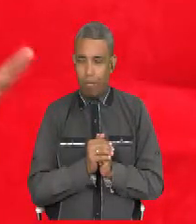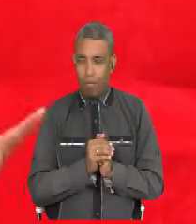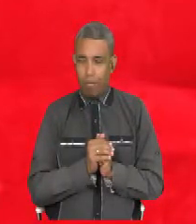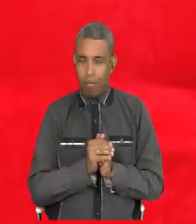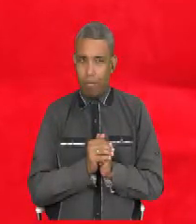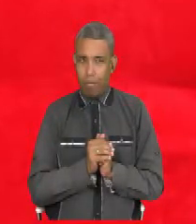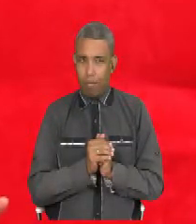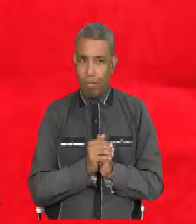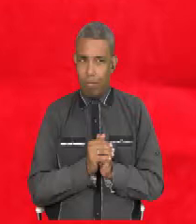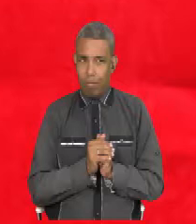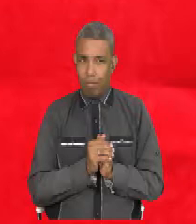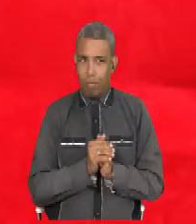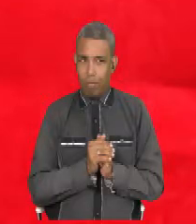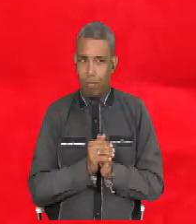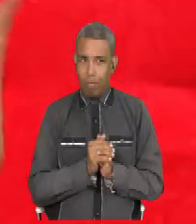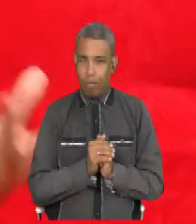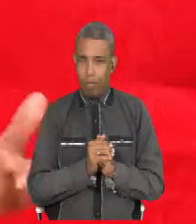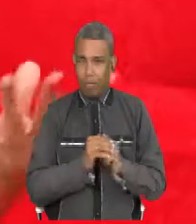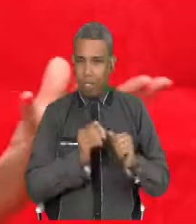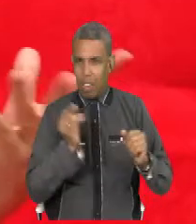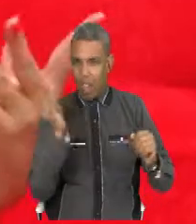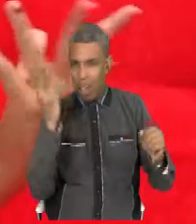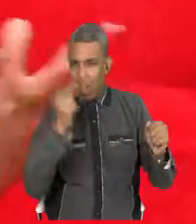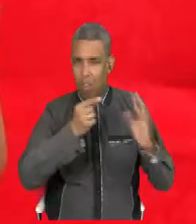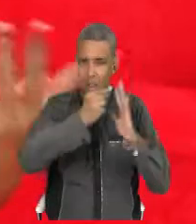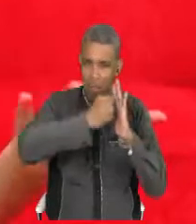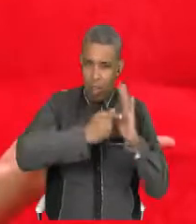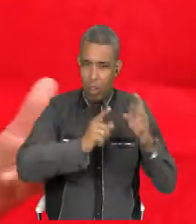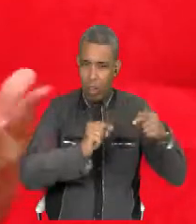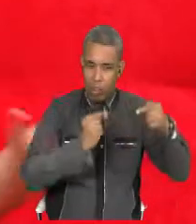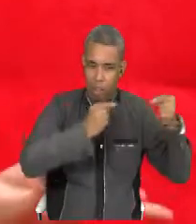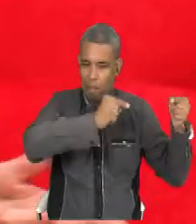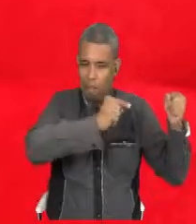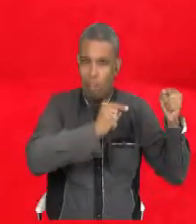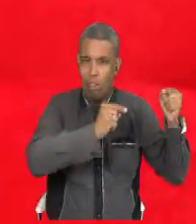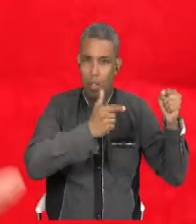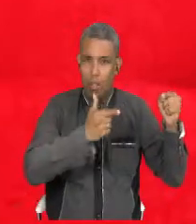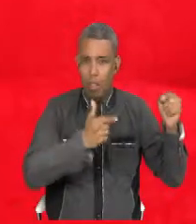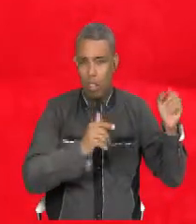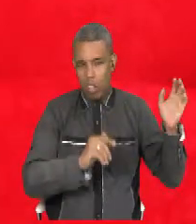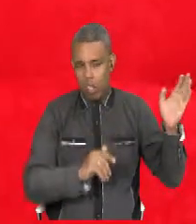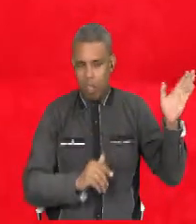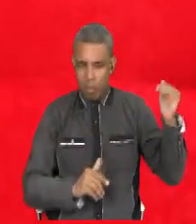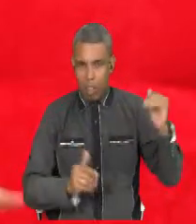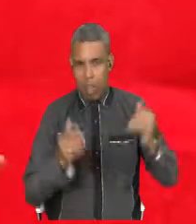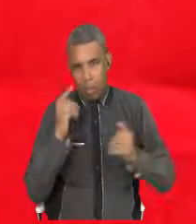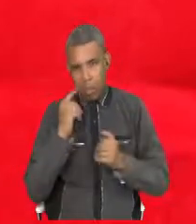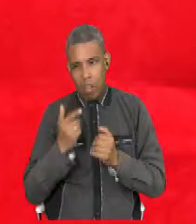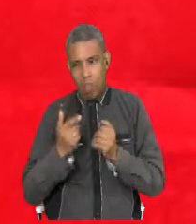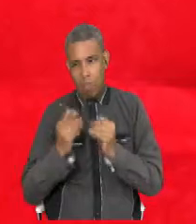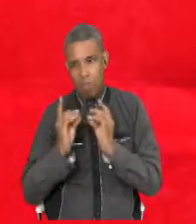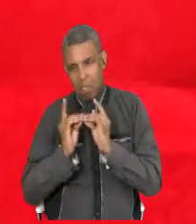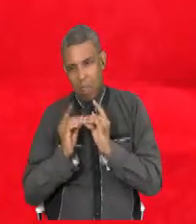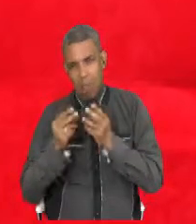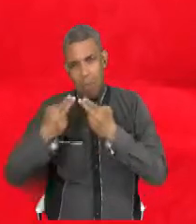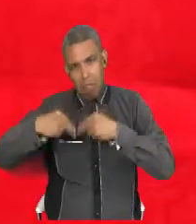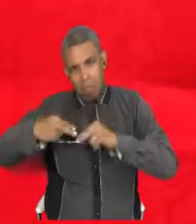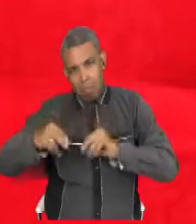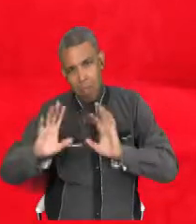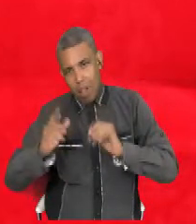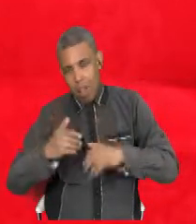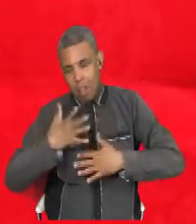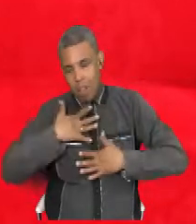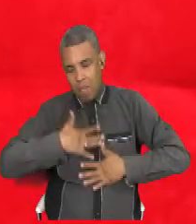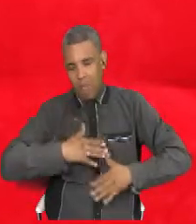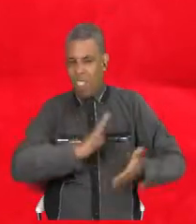una peleita, bueno, que ese sea la forma de reconciliarse. Que si tiene un aniversario,